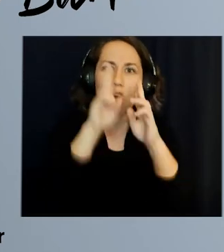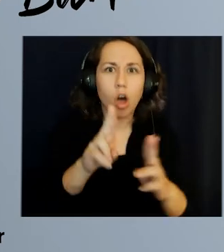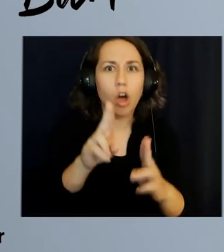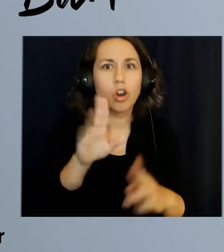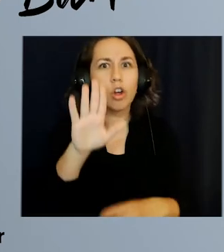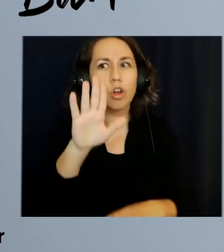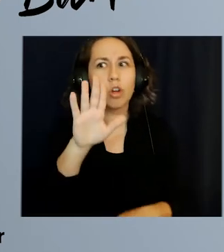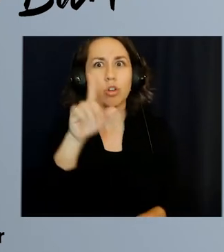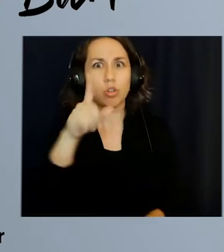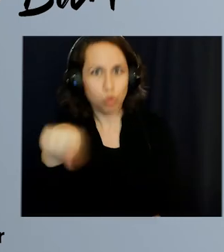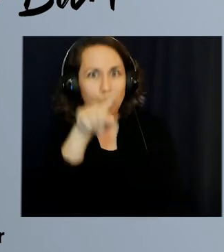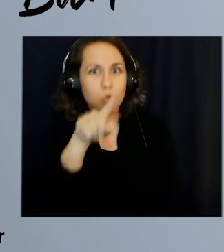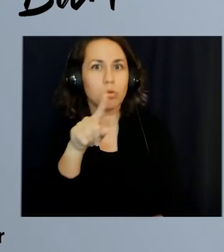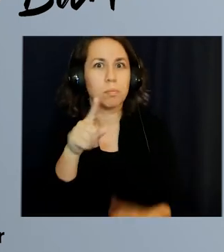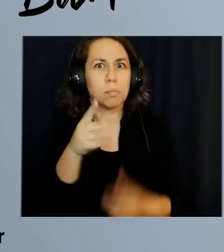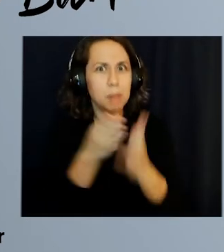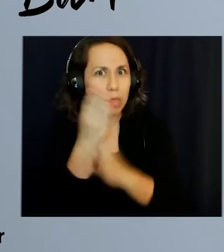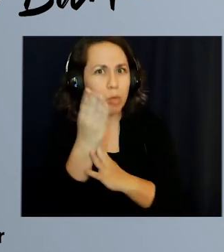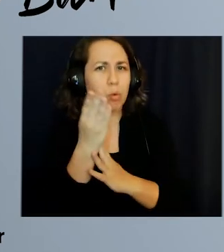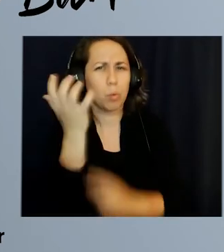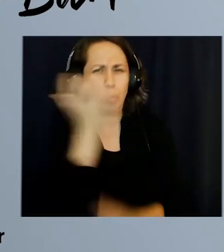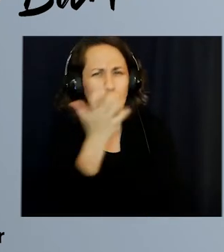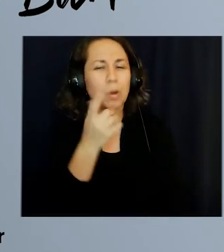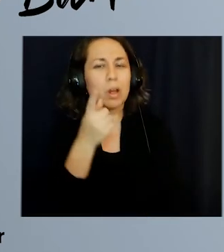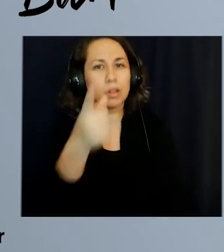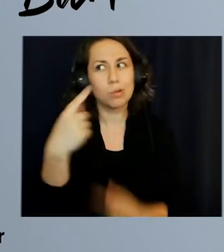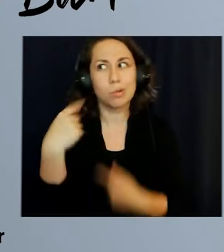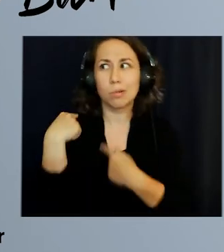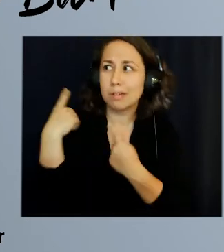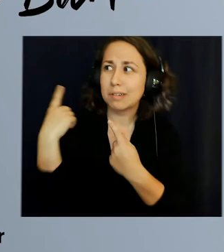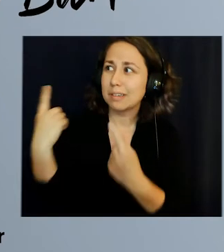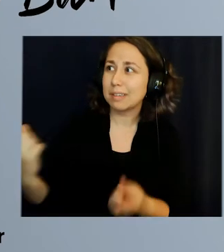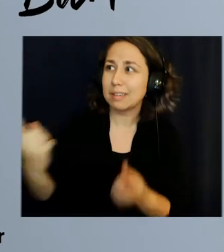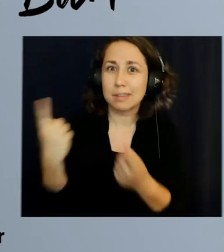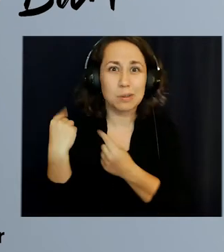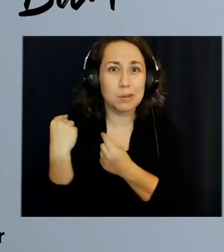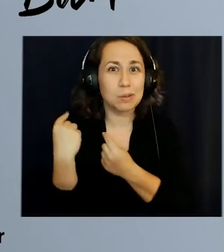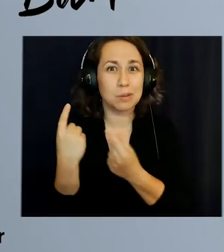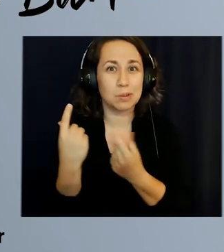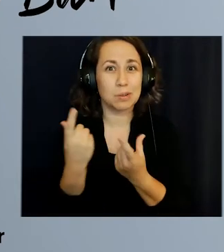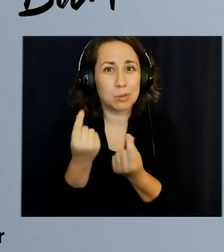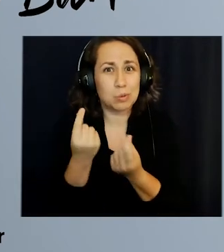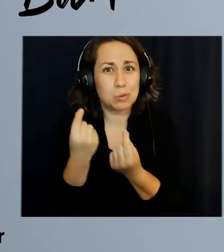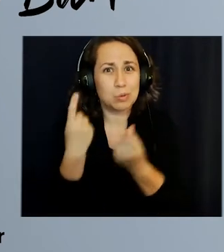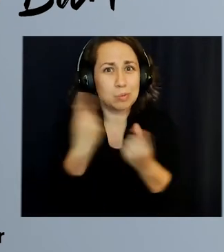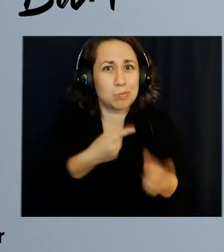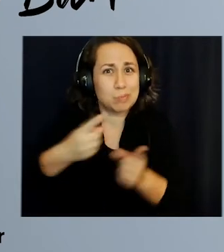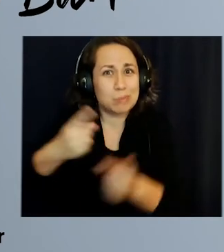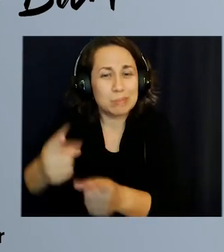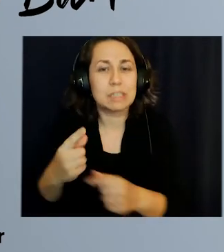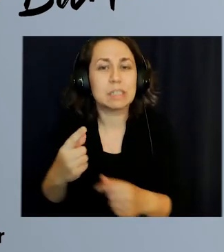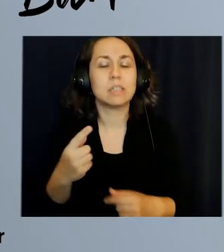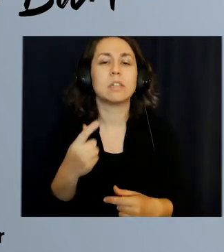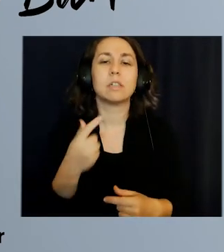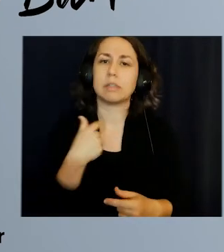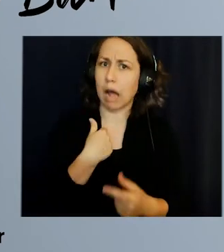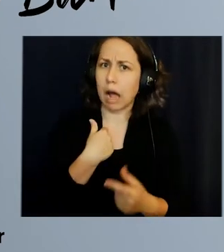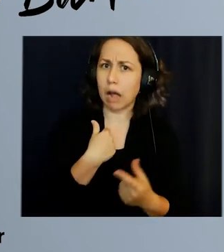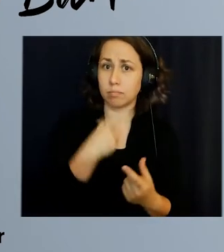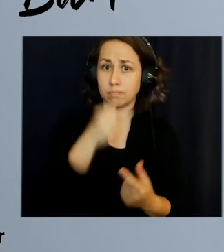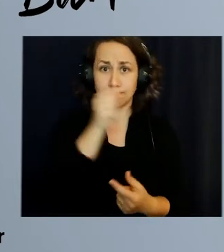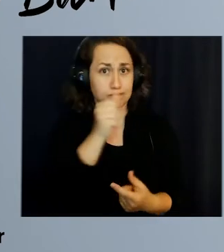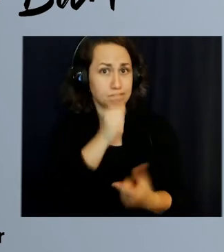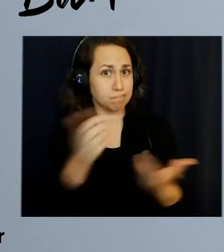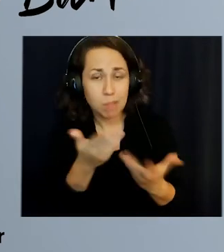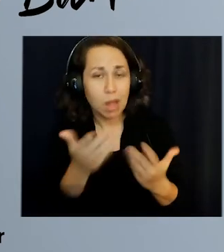les quiero dar estas felicitaciones es porque yo he tratado con adversidad toda mi vida y honro el hecho